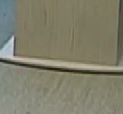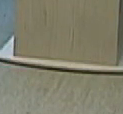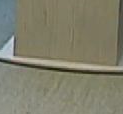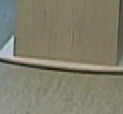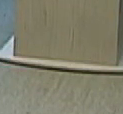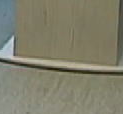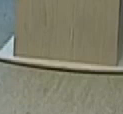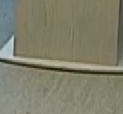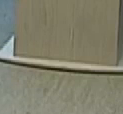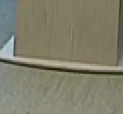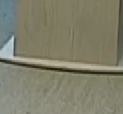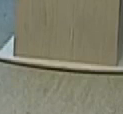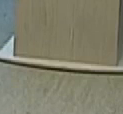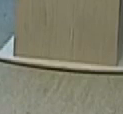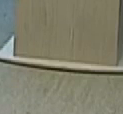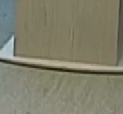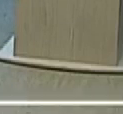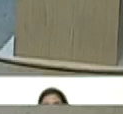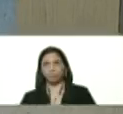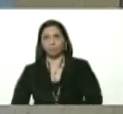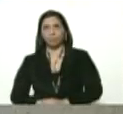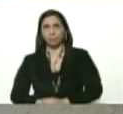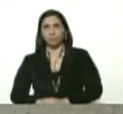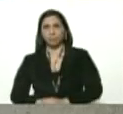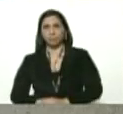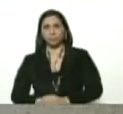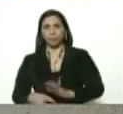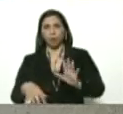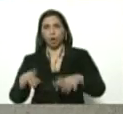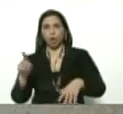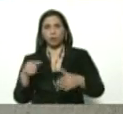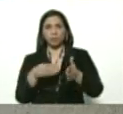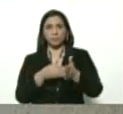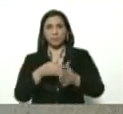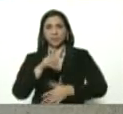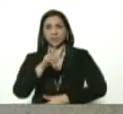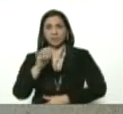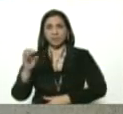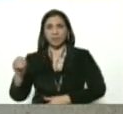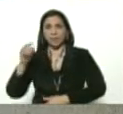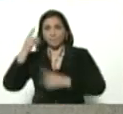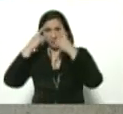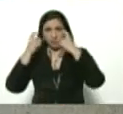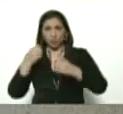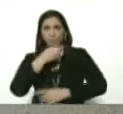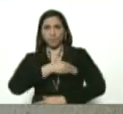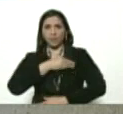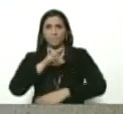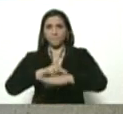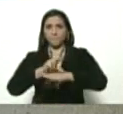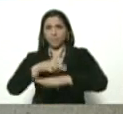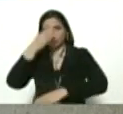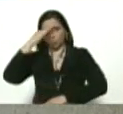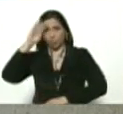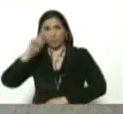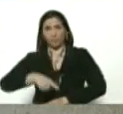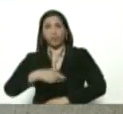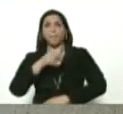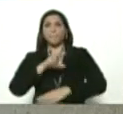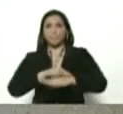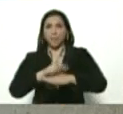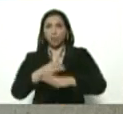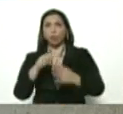tenemos a 11 mil 100 profesionales de la misión médica cubana de las misiones médicos integrales comunitarios